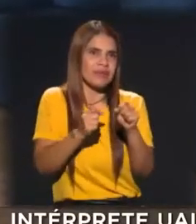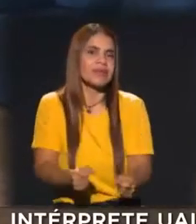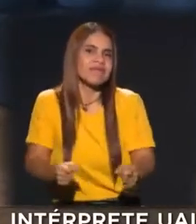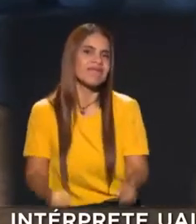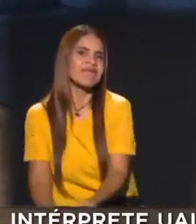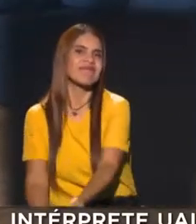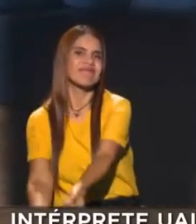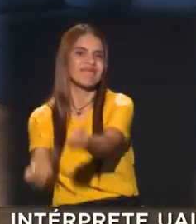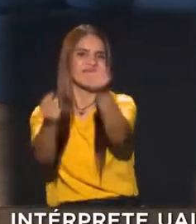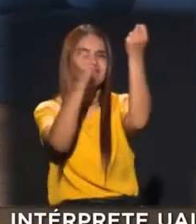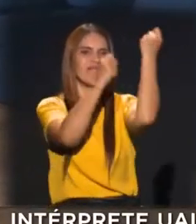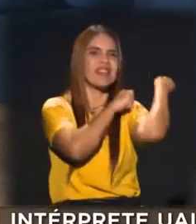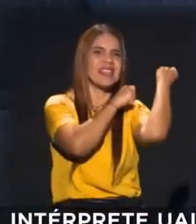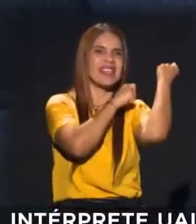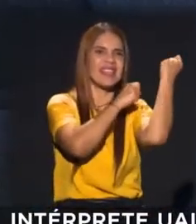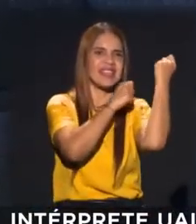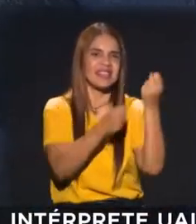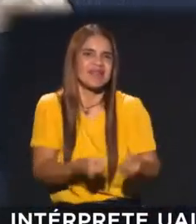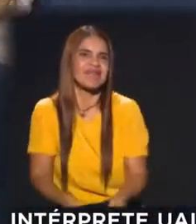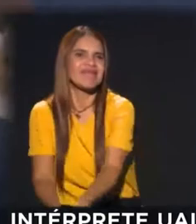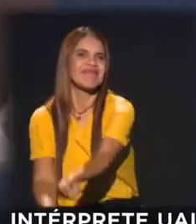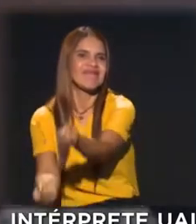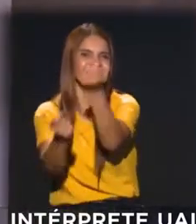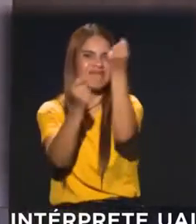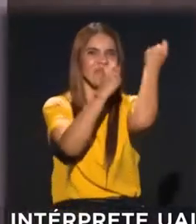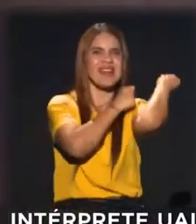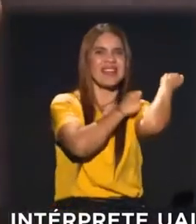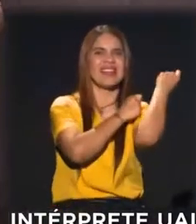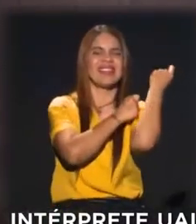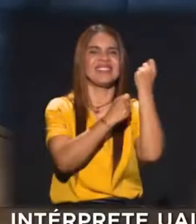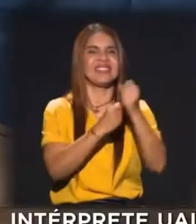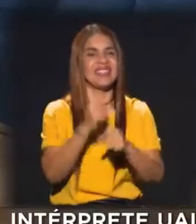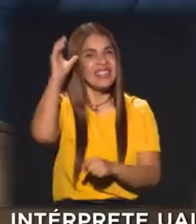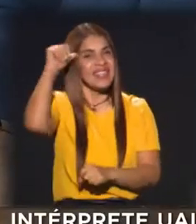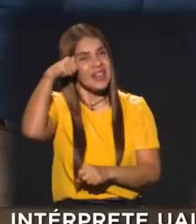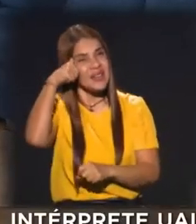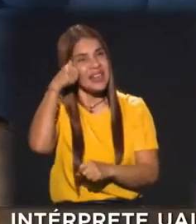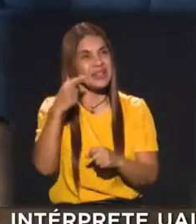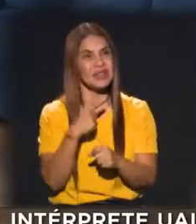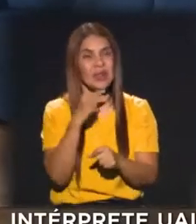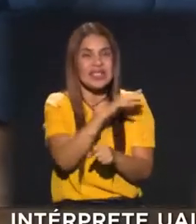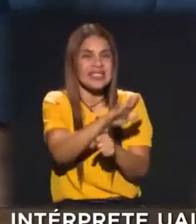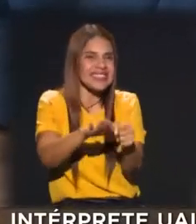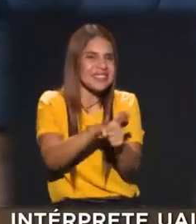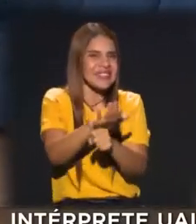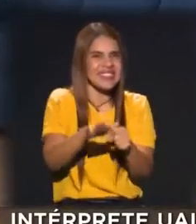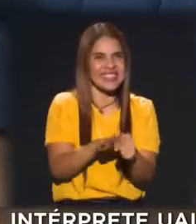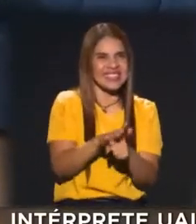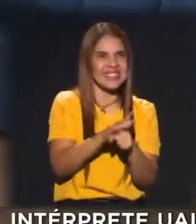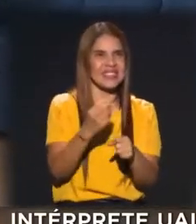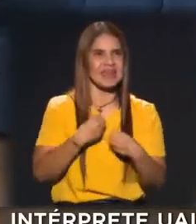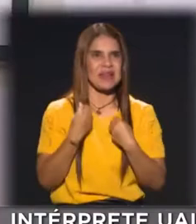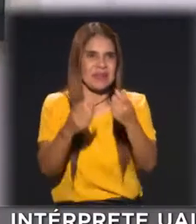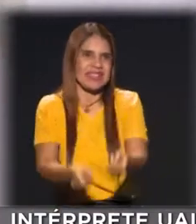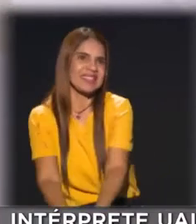¿Cómo? Eso. Eso. Recuerda que estamos recreando todo eso.